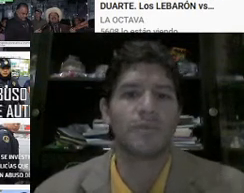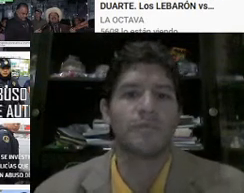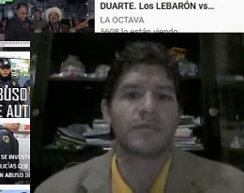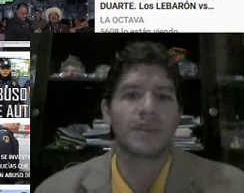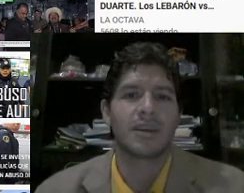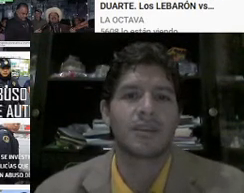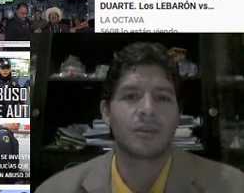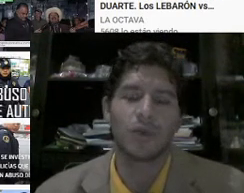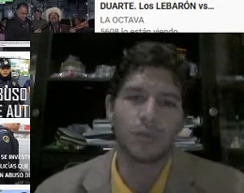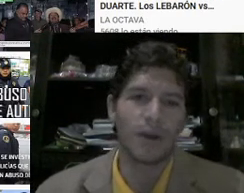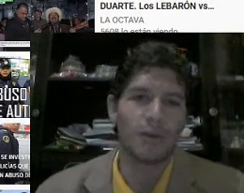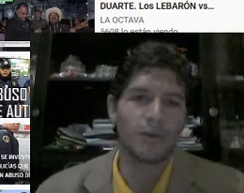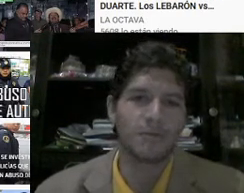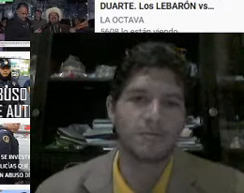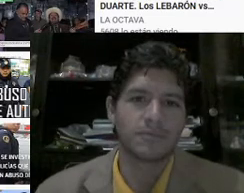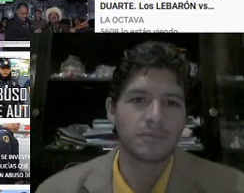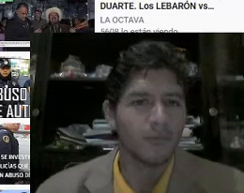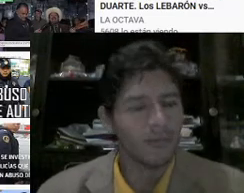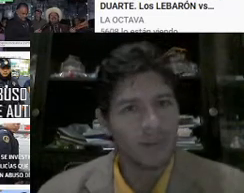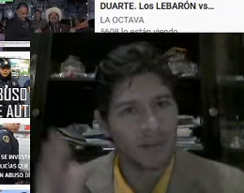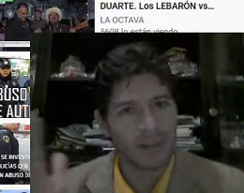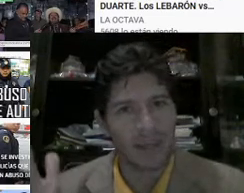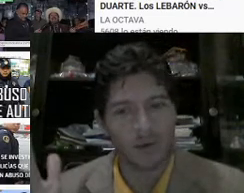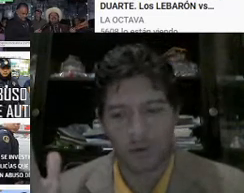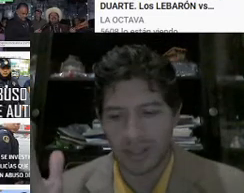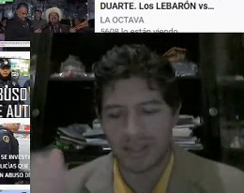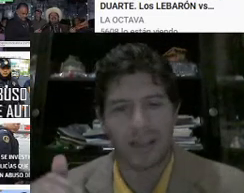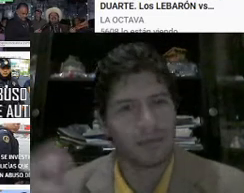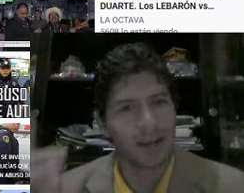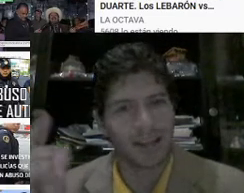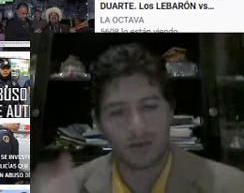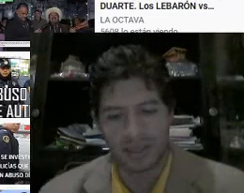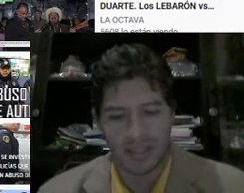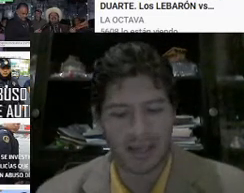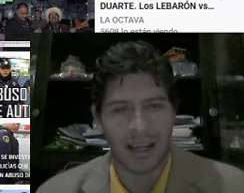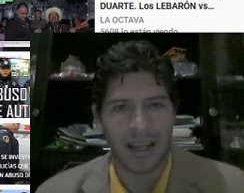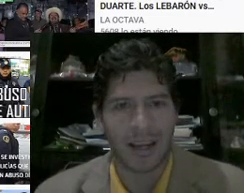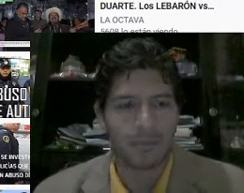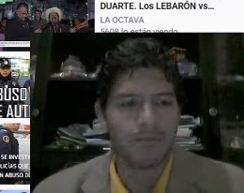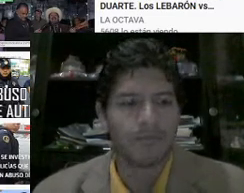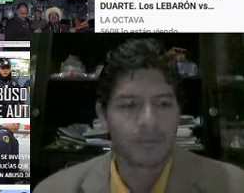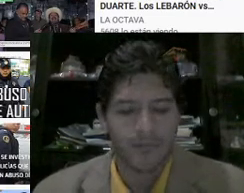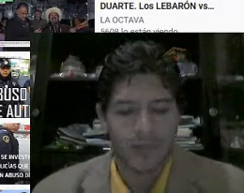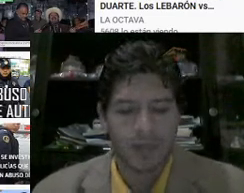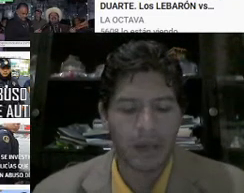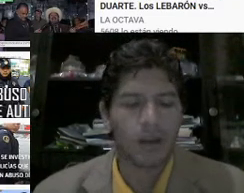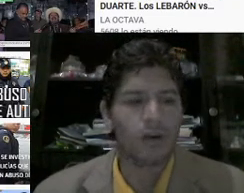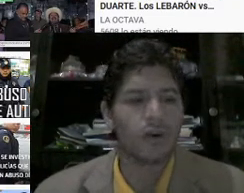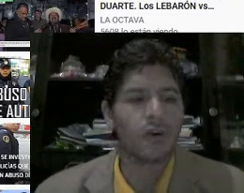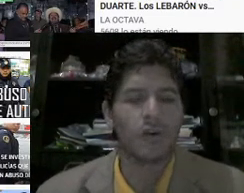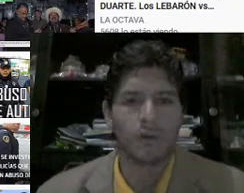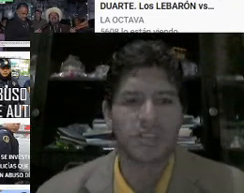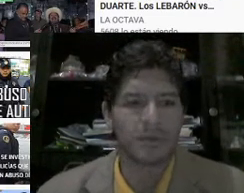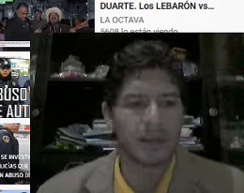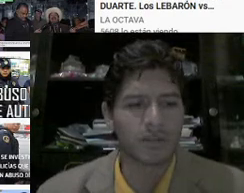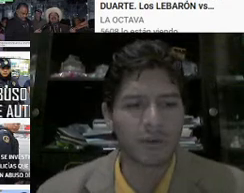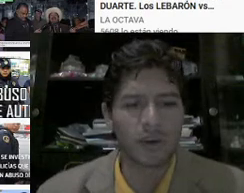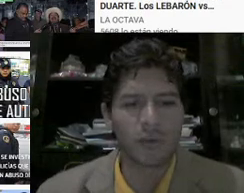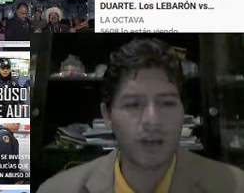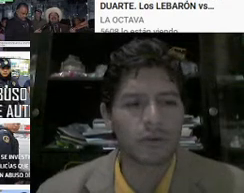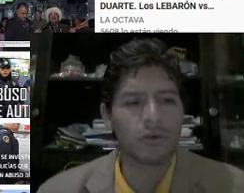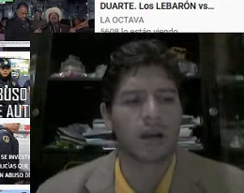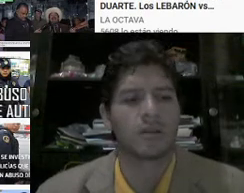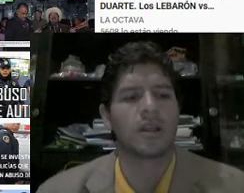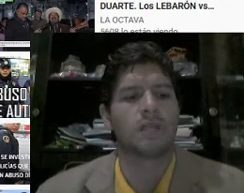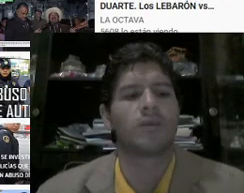mismo tu pueblo que, como dicen, amar a Dios en tierra ajena. Pero observen